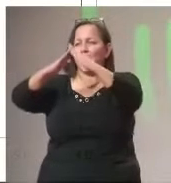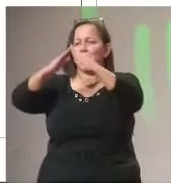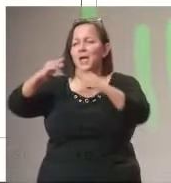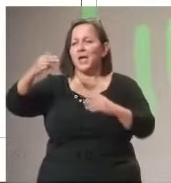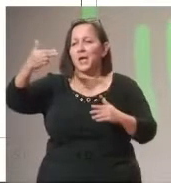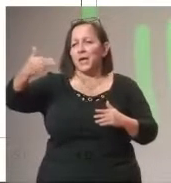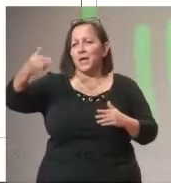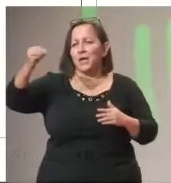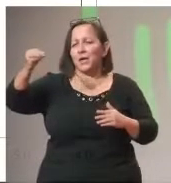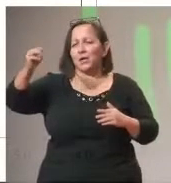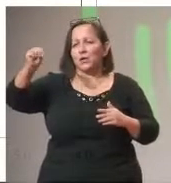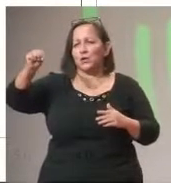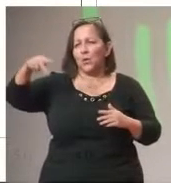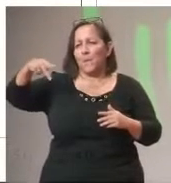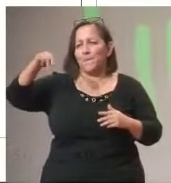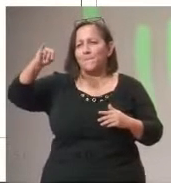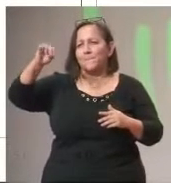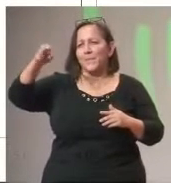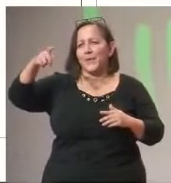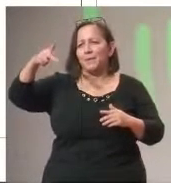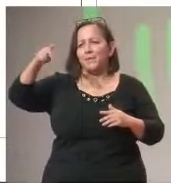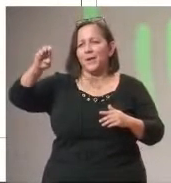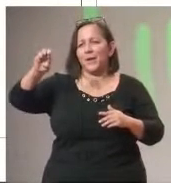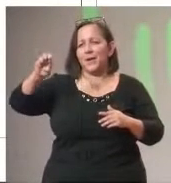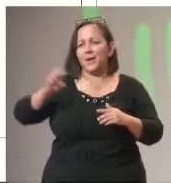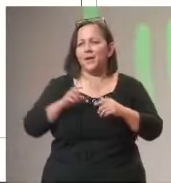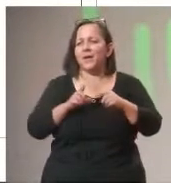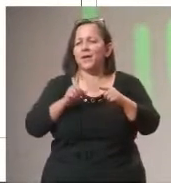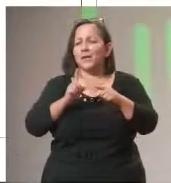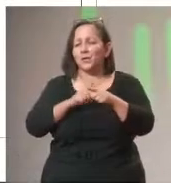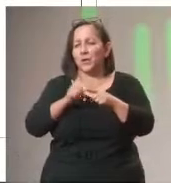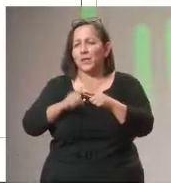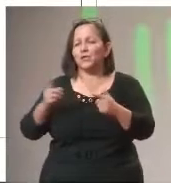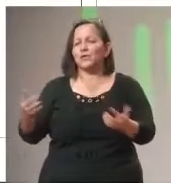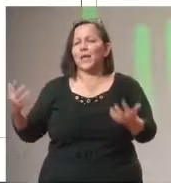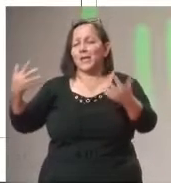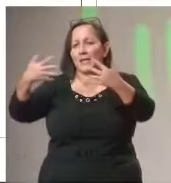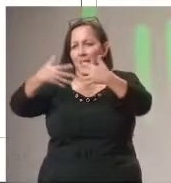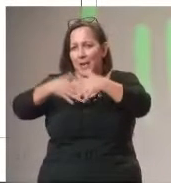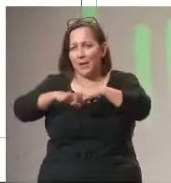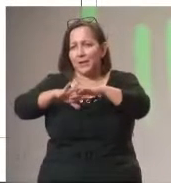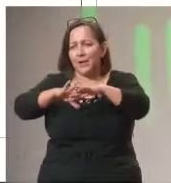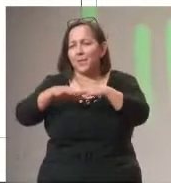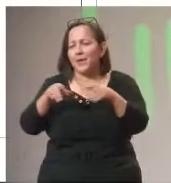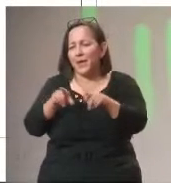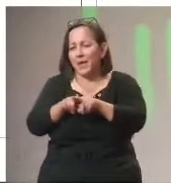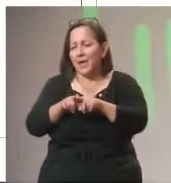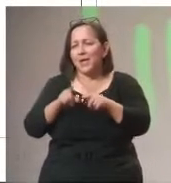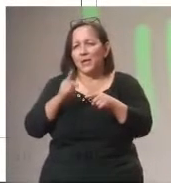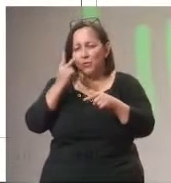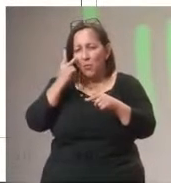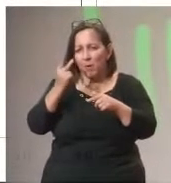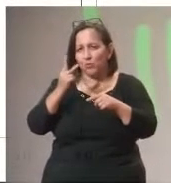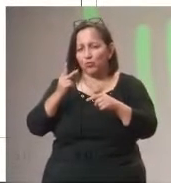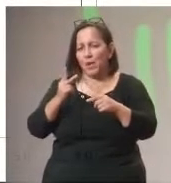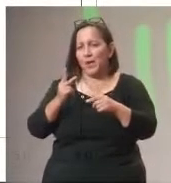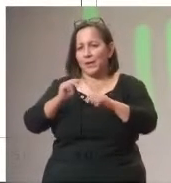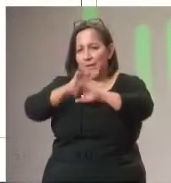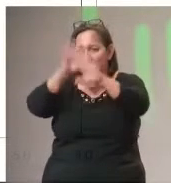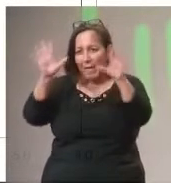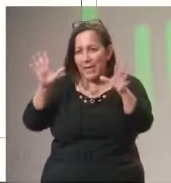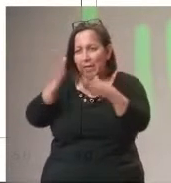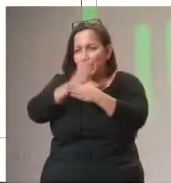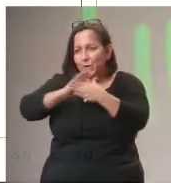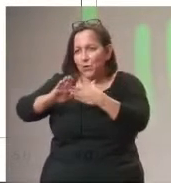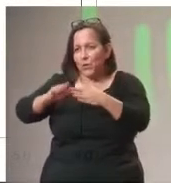pueden ver que esos puntos celestes se traslapan con otra porción de los puntos negros. Entonces hay una clara división de las aguas en términos